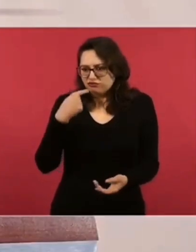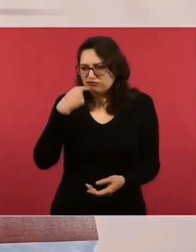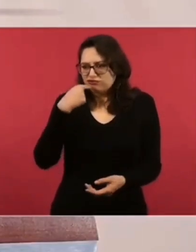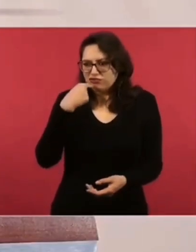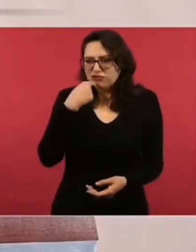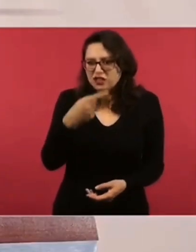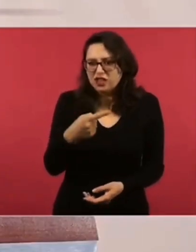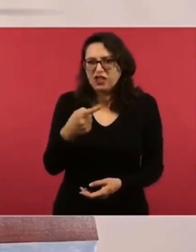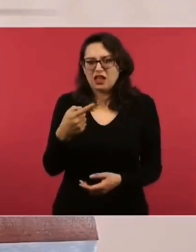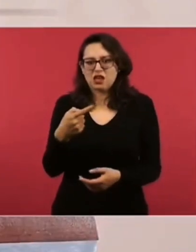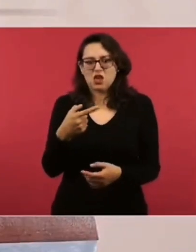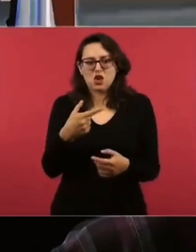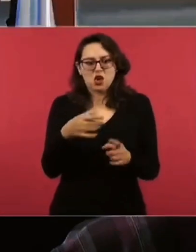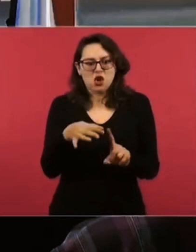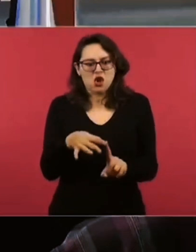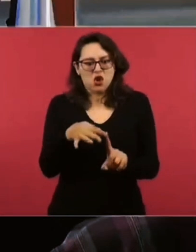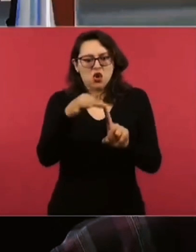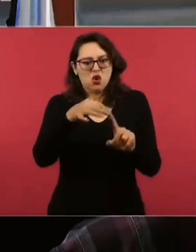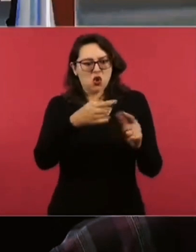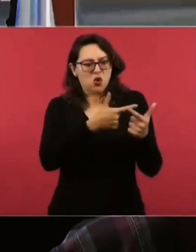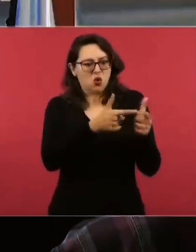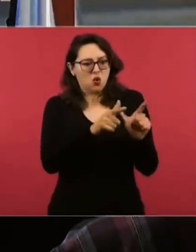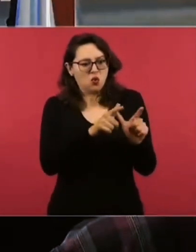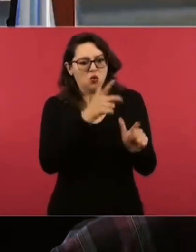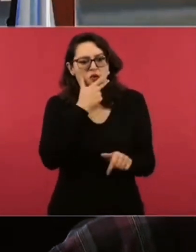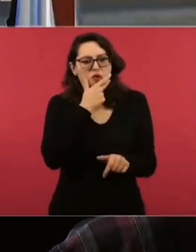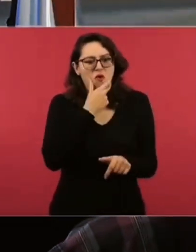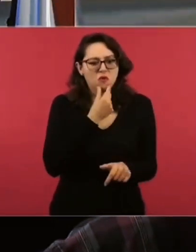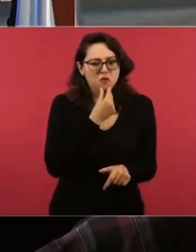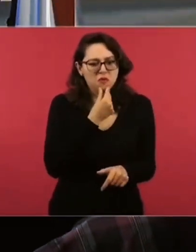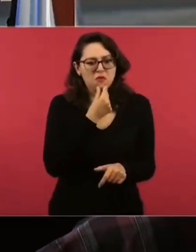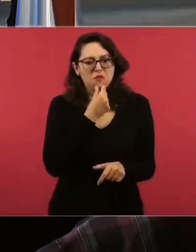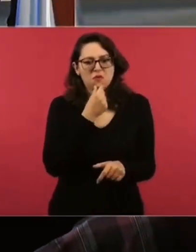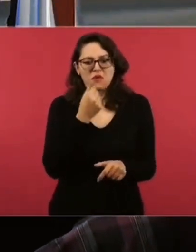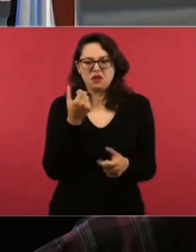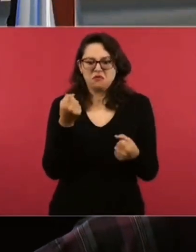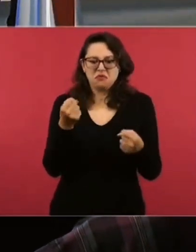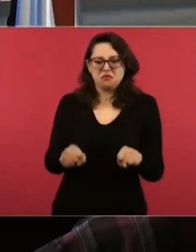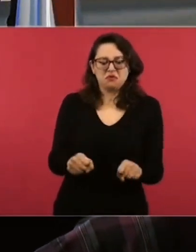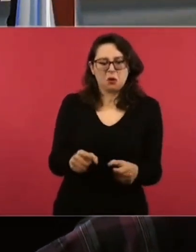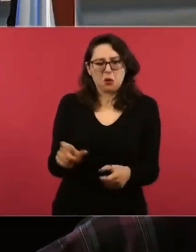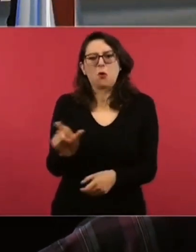Digo que fue elegida por un grupo de hombres que la han impuesto.